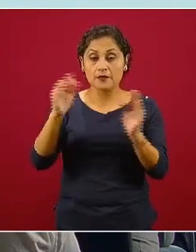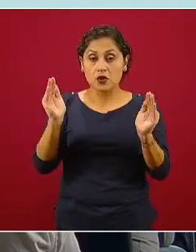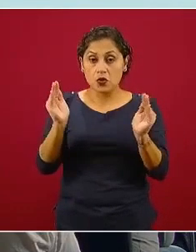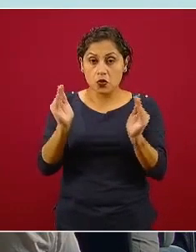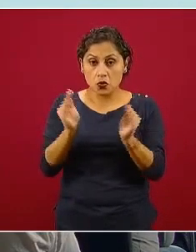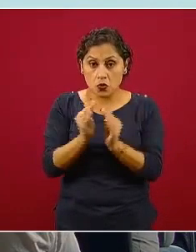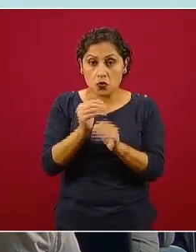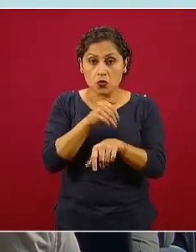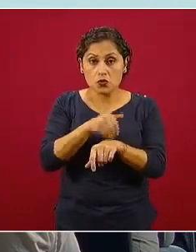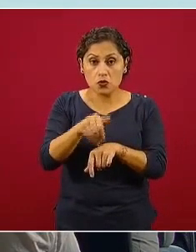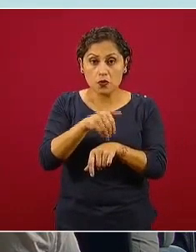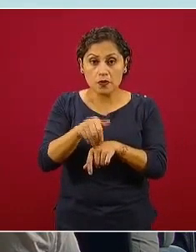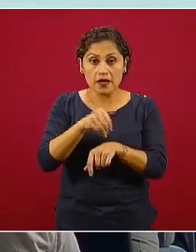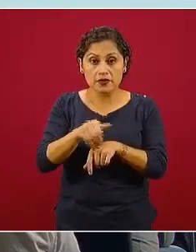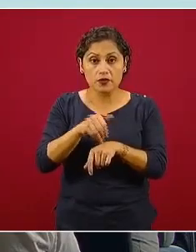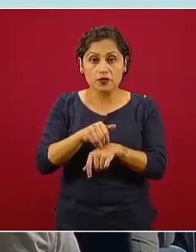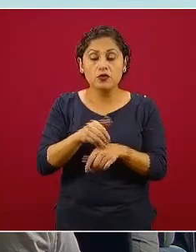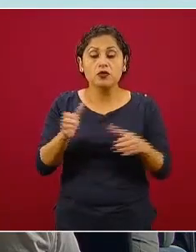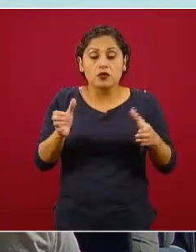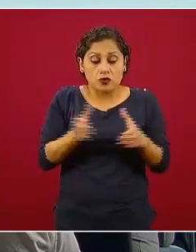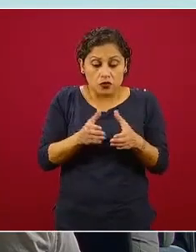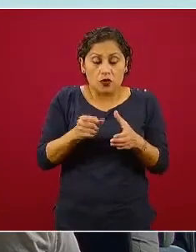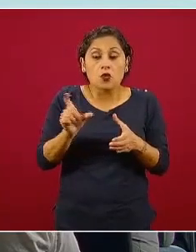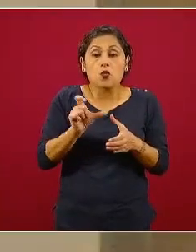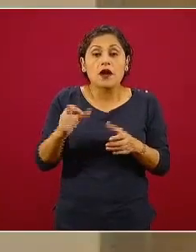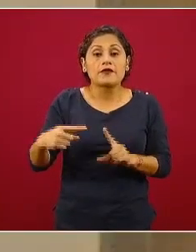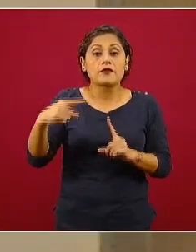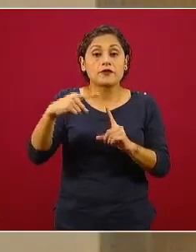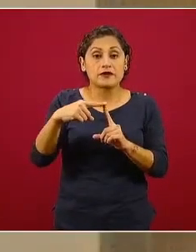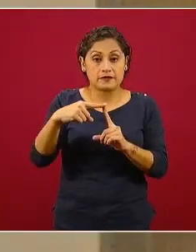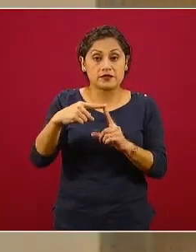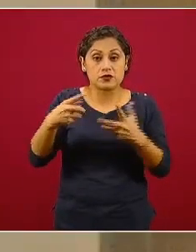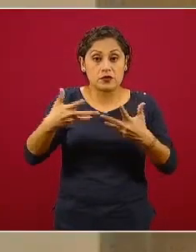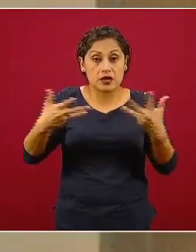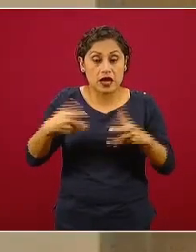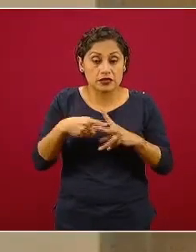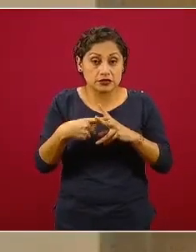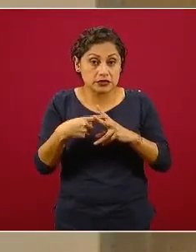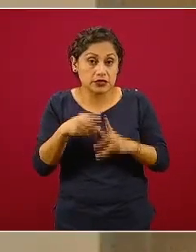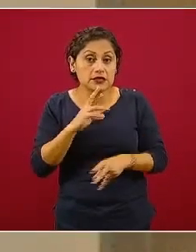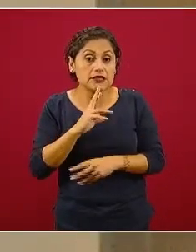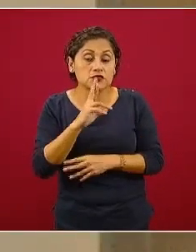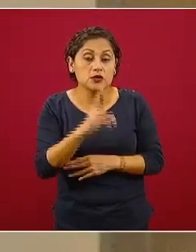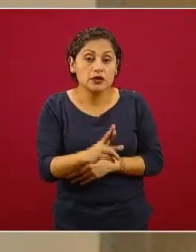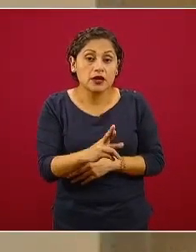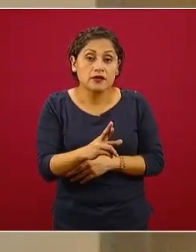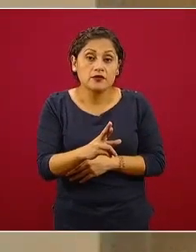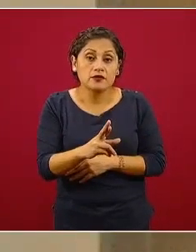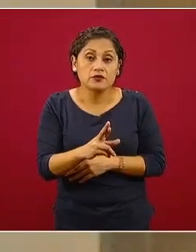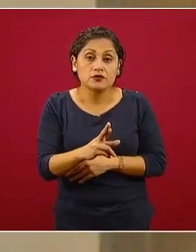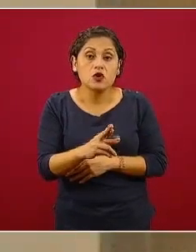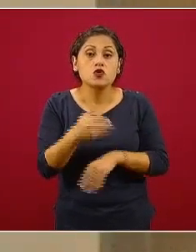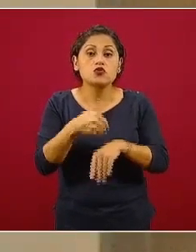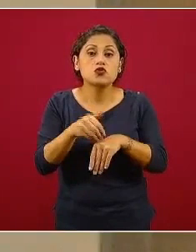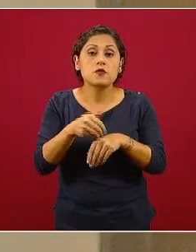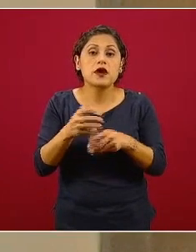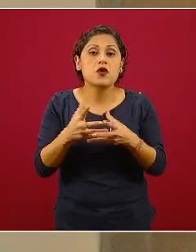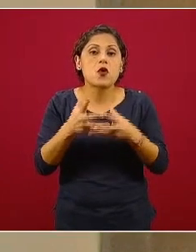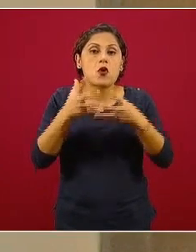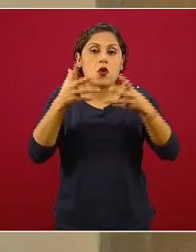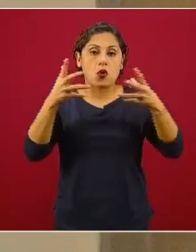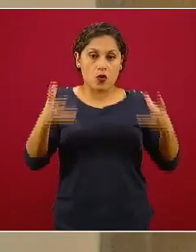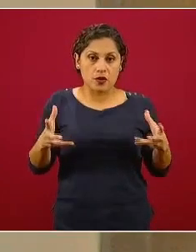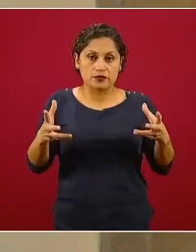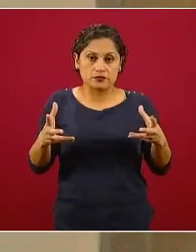realmente es, la consecuencia es que en la división sale un número, el resultado de la división, sale un número más grande de lo